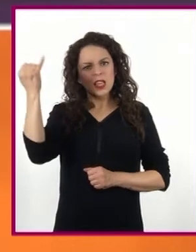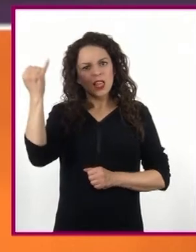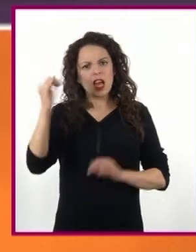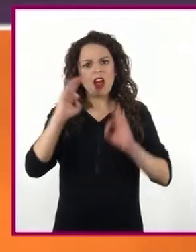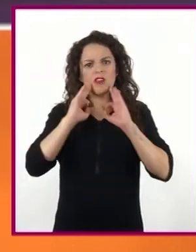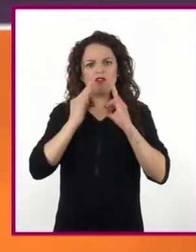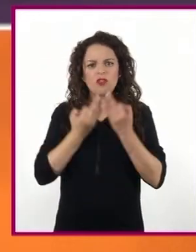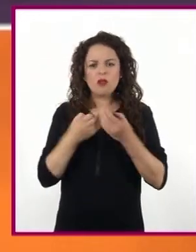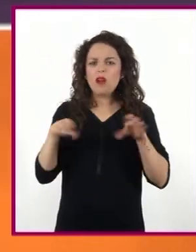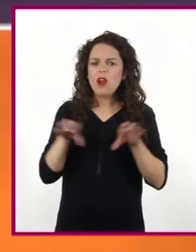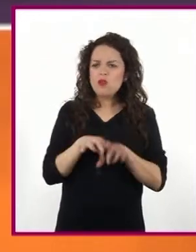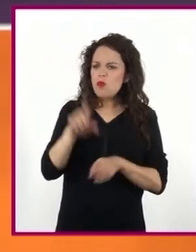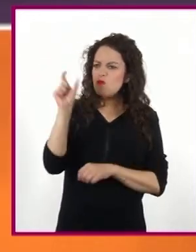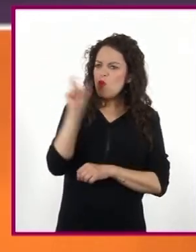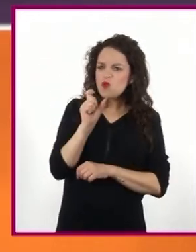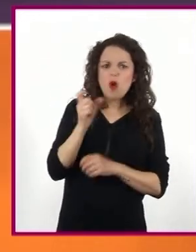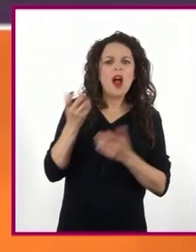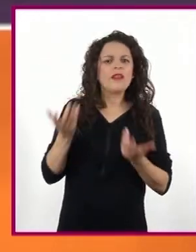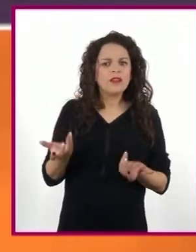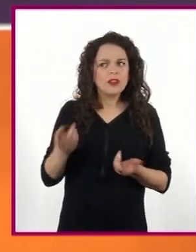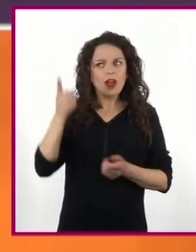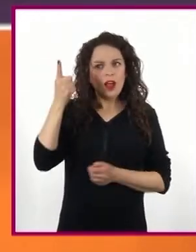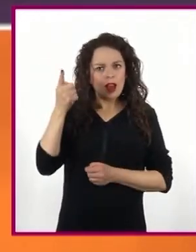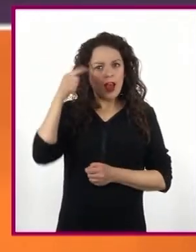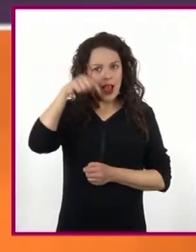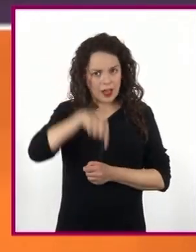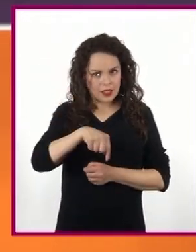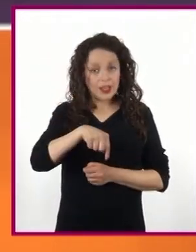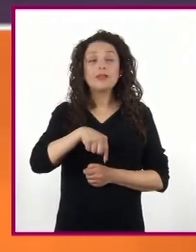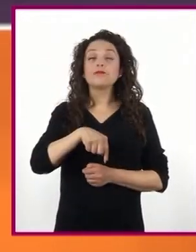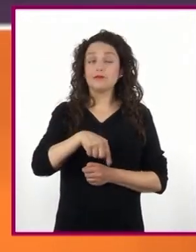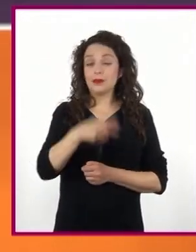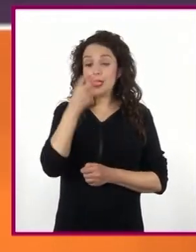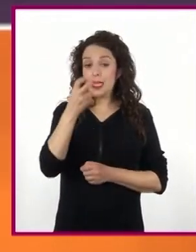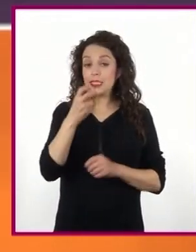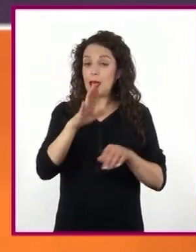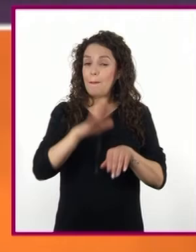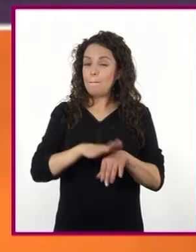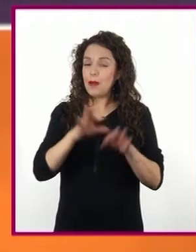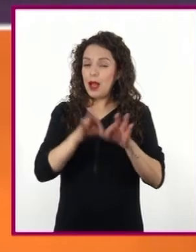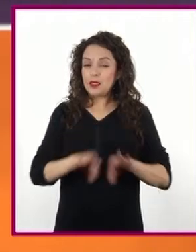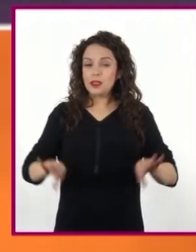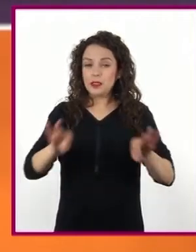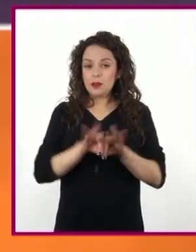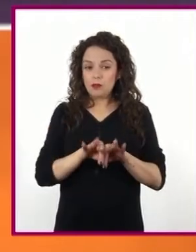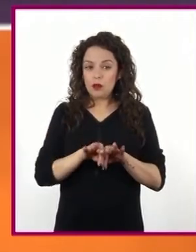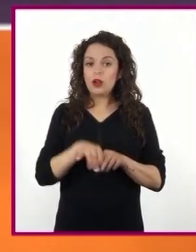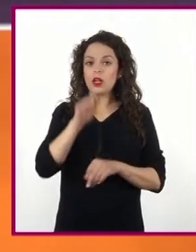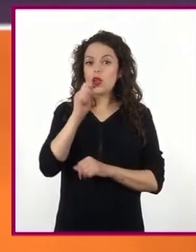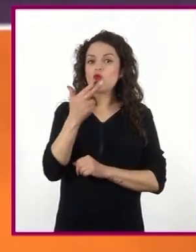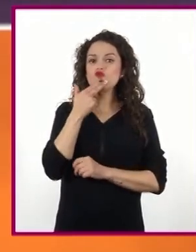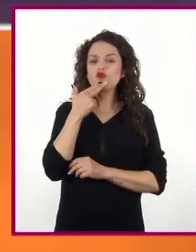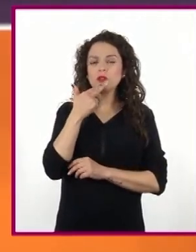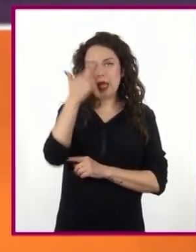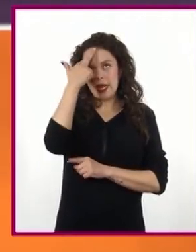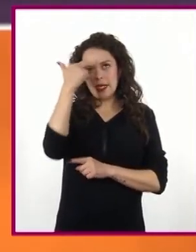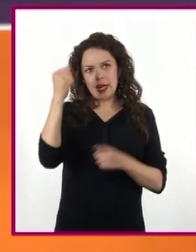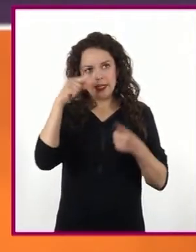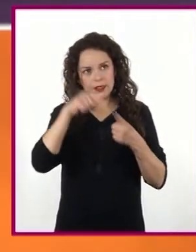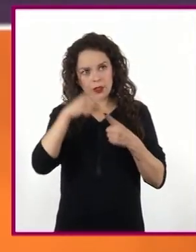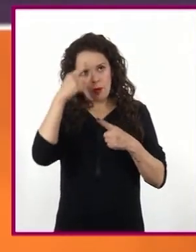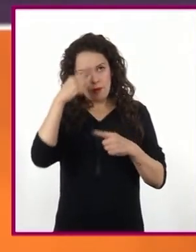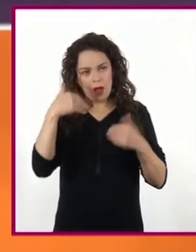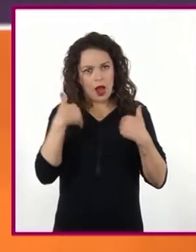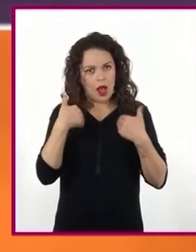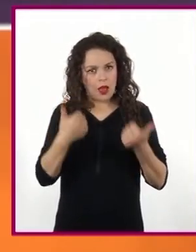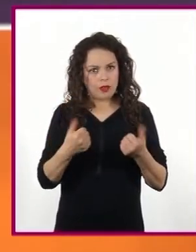España? Debemos tener presente que, si la base esencial de la Ilustración fue el uso de la razón para interpretar